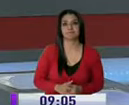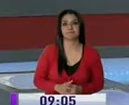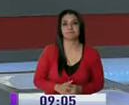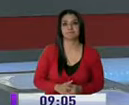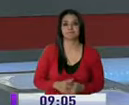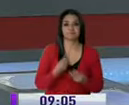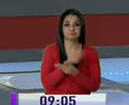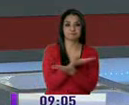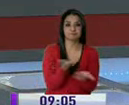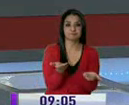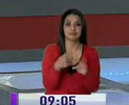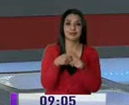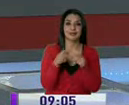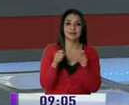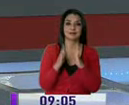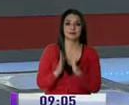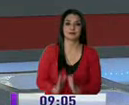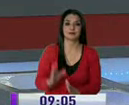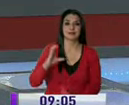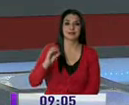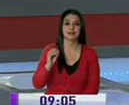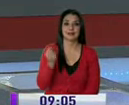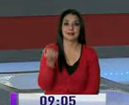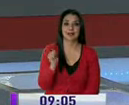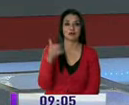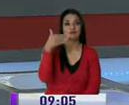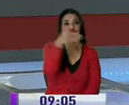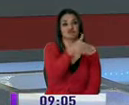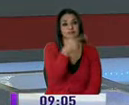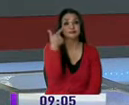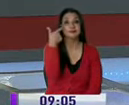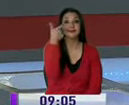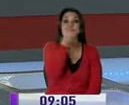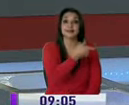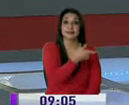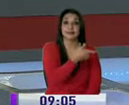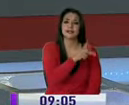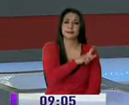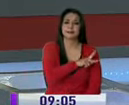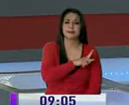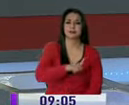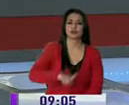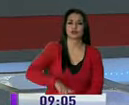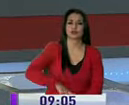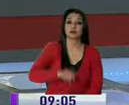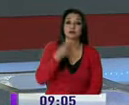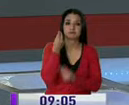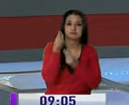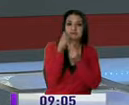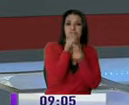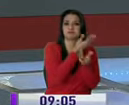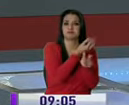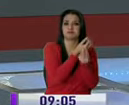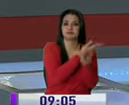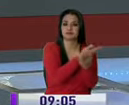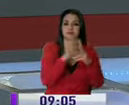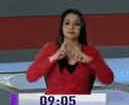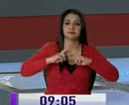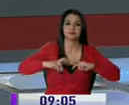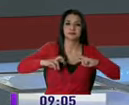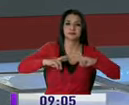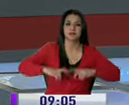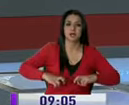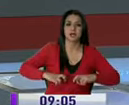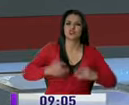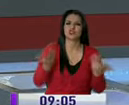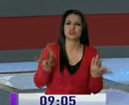Vamos a contarles que el ex asambleísta César Montúfar acudió a la Fiscalía General del Estado para rendir su versión dentro de la investigación del delito